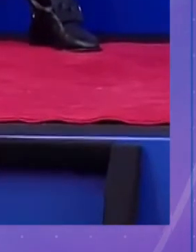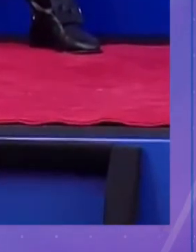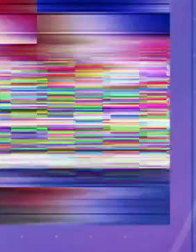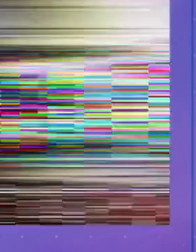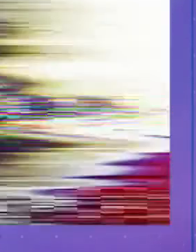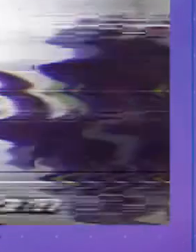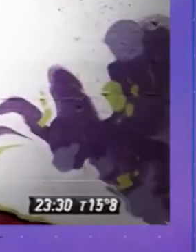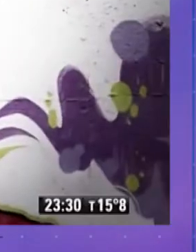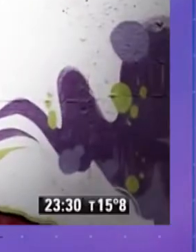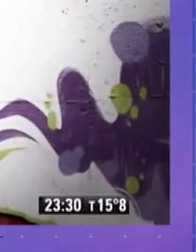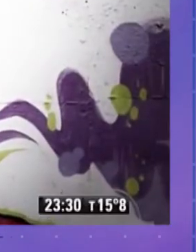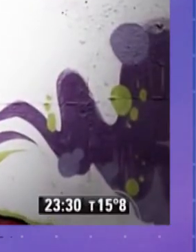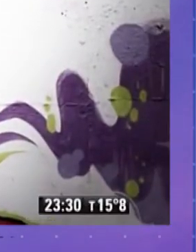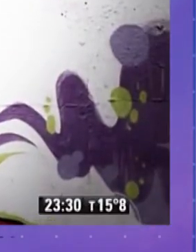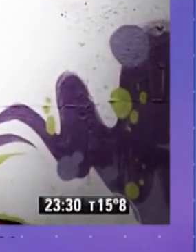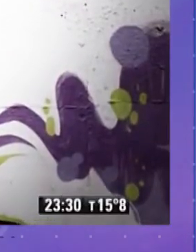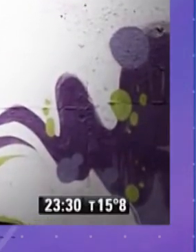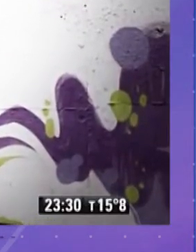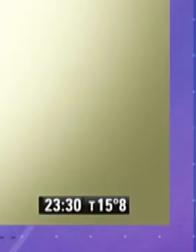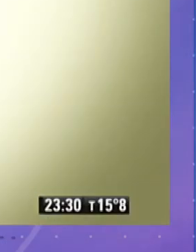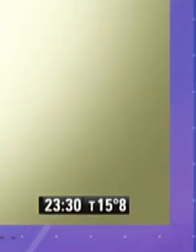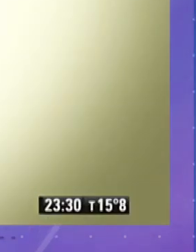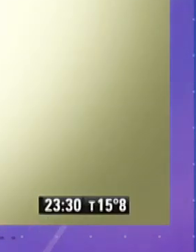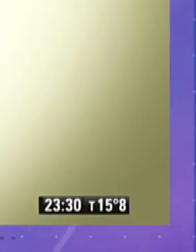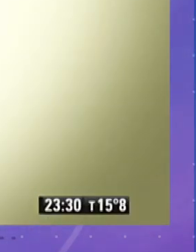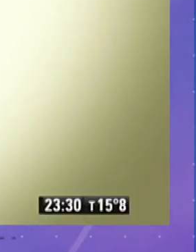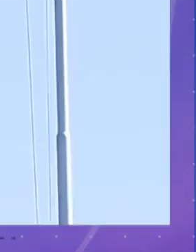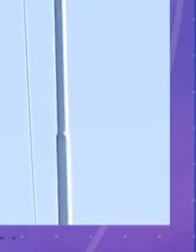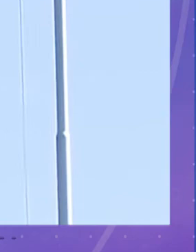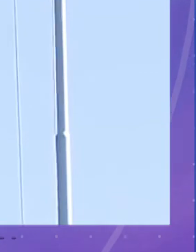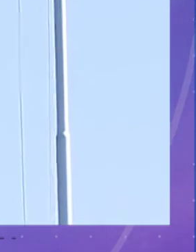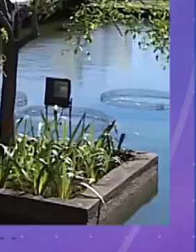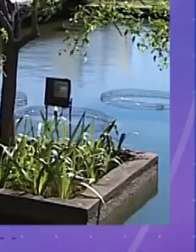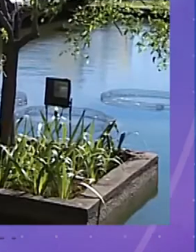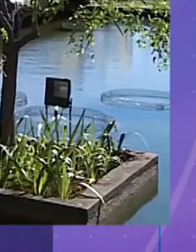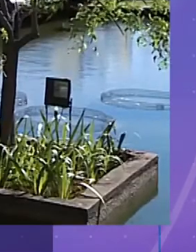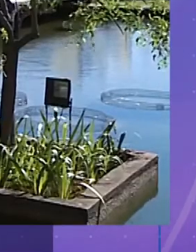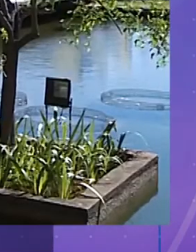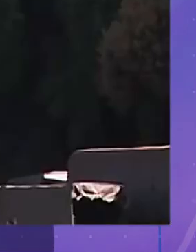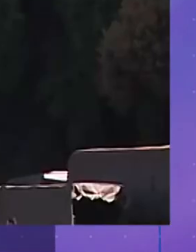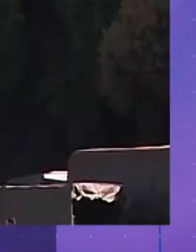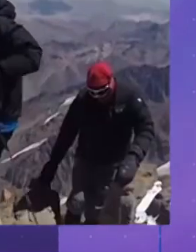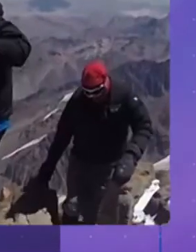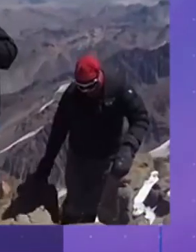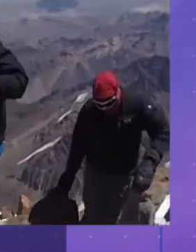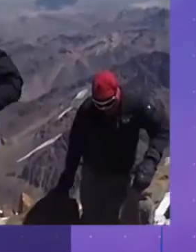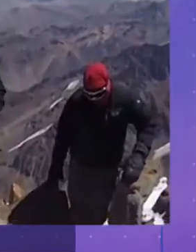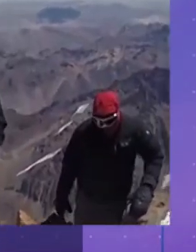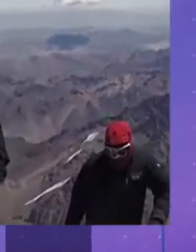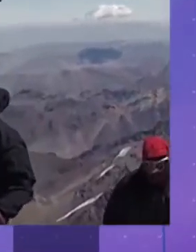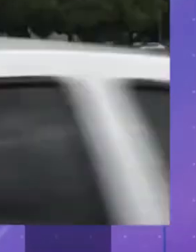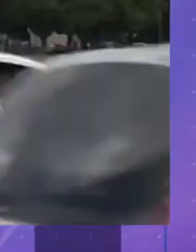en esa cumbre se declaró a Néstor Kirchner y Hugo Chávez como ciudadanos ilustres. Año 2015. Se realizaron 2